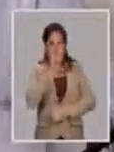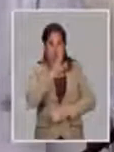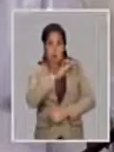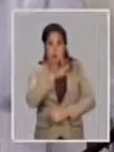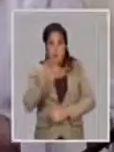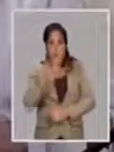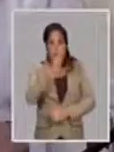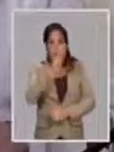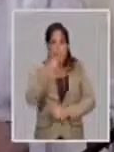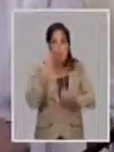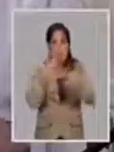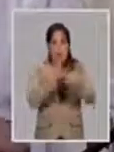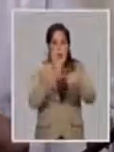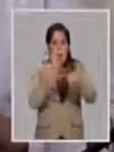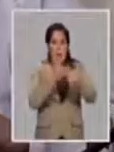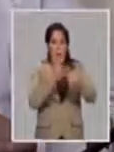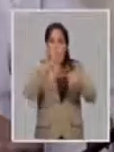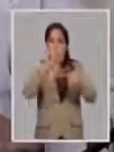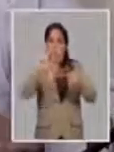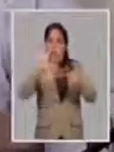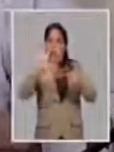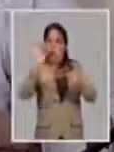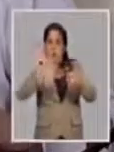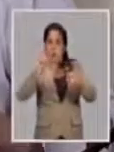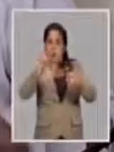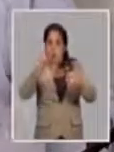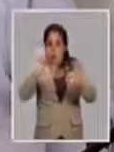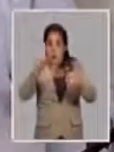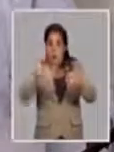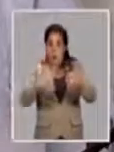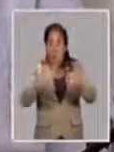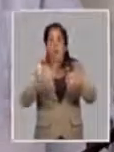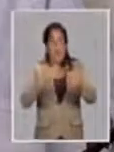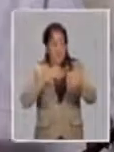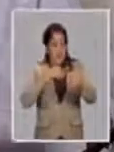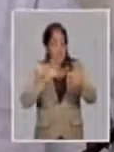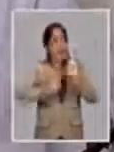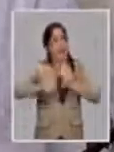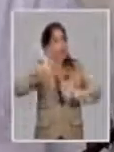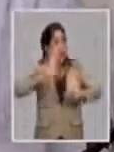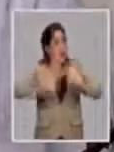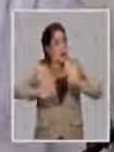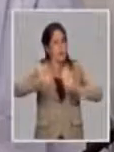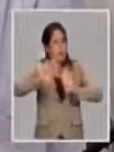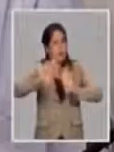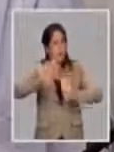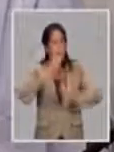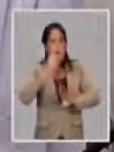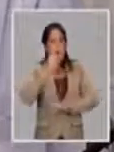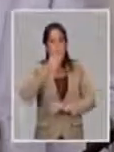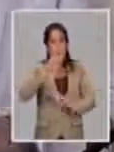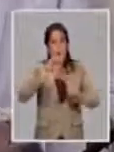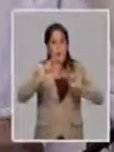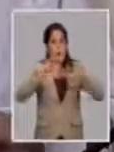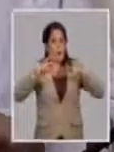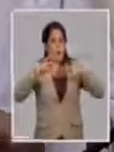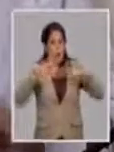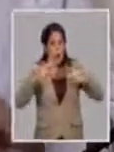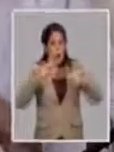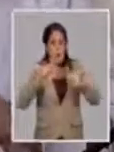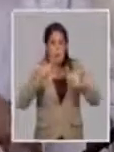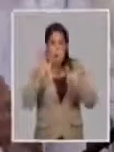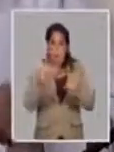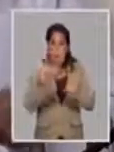terminar las 3 dosis, el 95% de los individuos tenían anticuerpos que incrementaron más de 4 veces